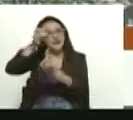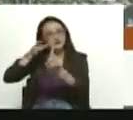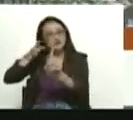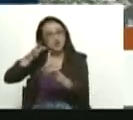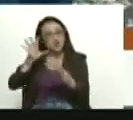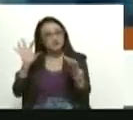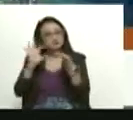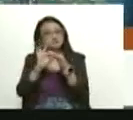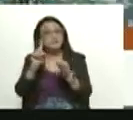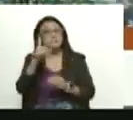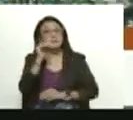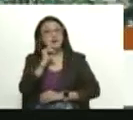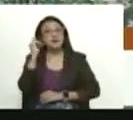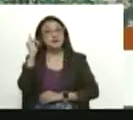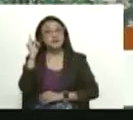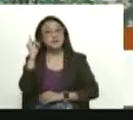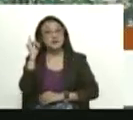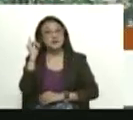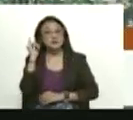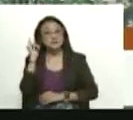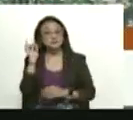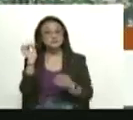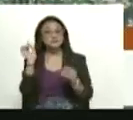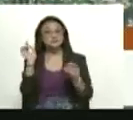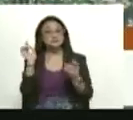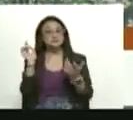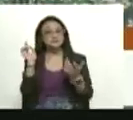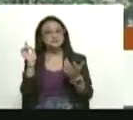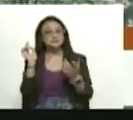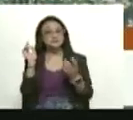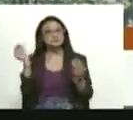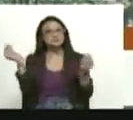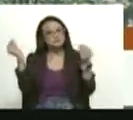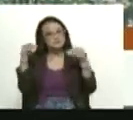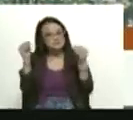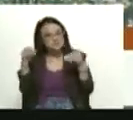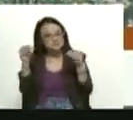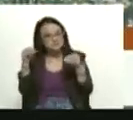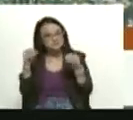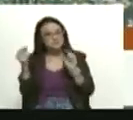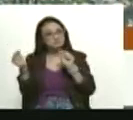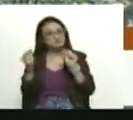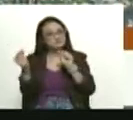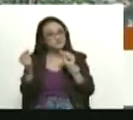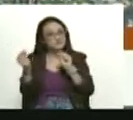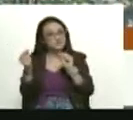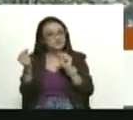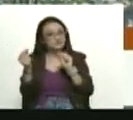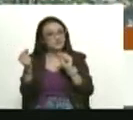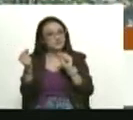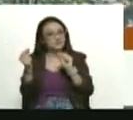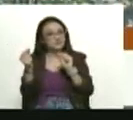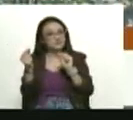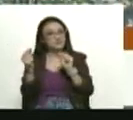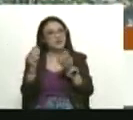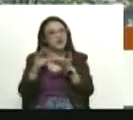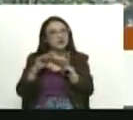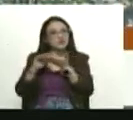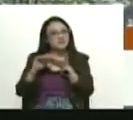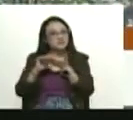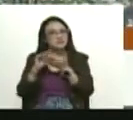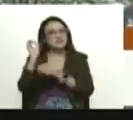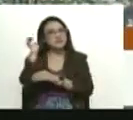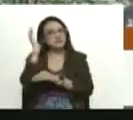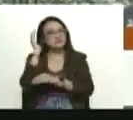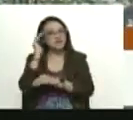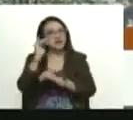primera vez encontrar una salida conjunta para discutir lo mismo en los foros internacionales que en